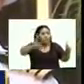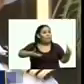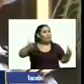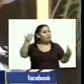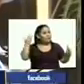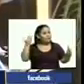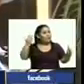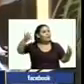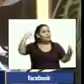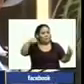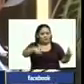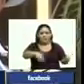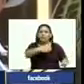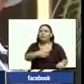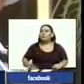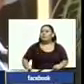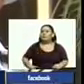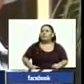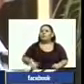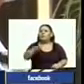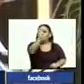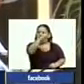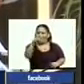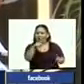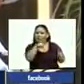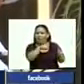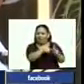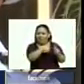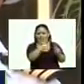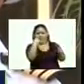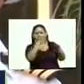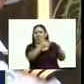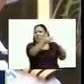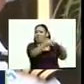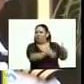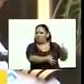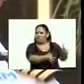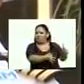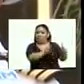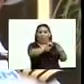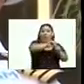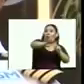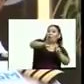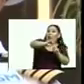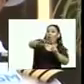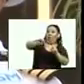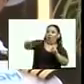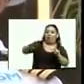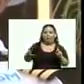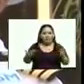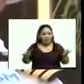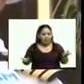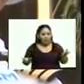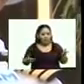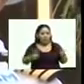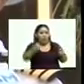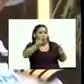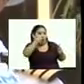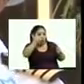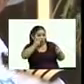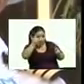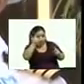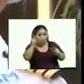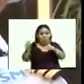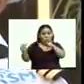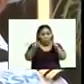presidente de la República tenga esa conducta donde está acusando y exponiendo a jóvenes, a